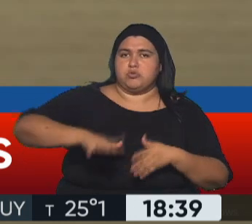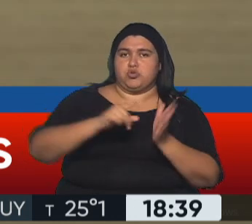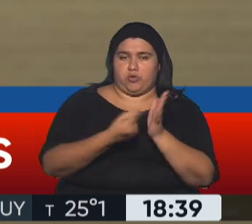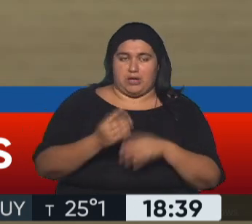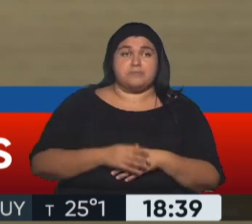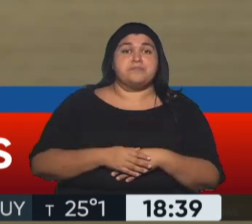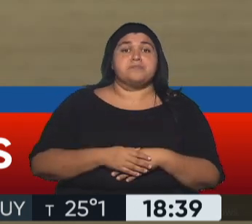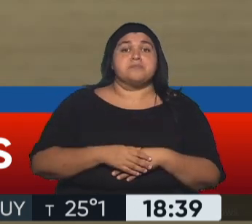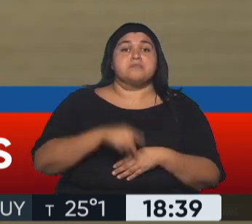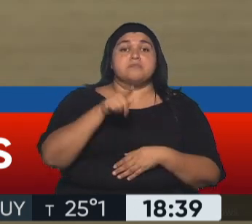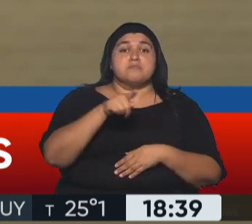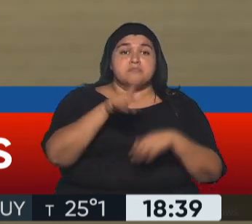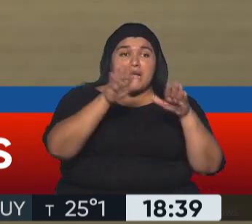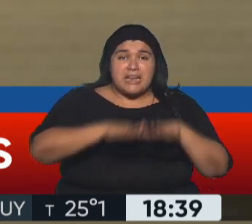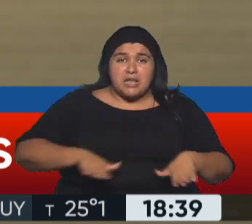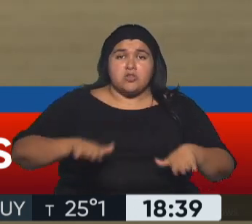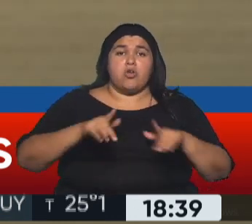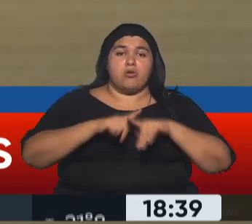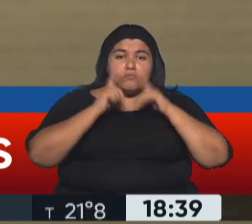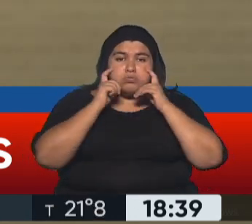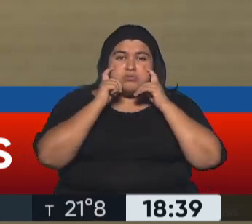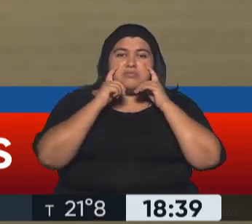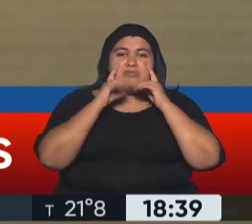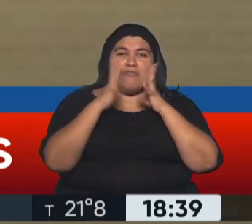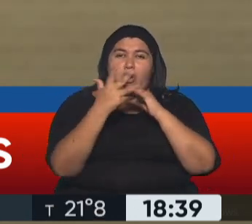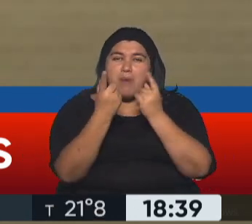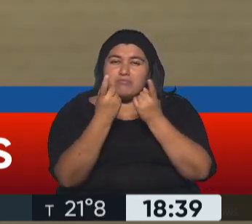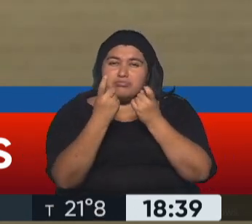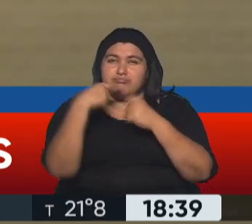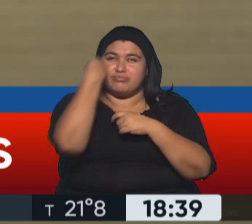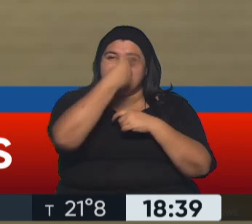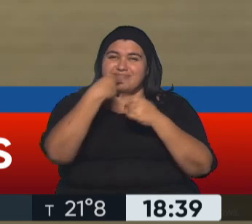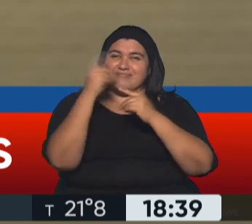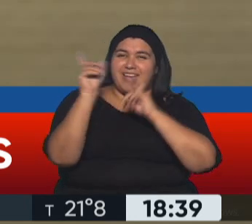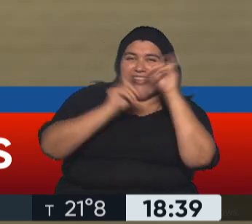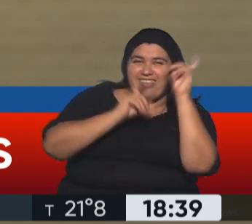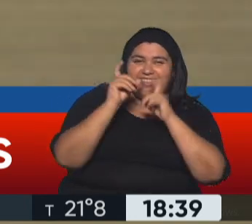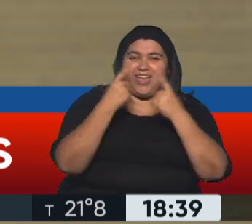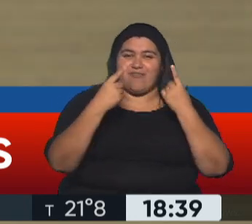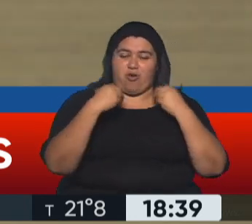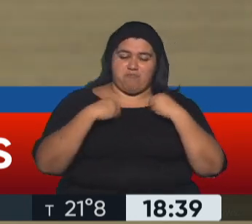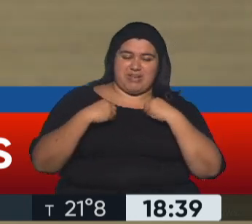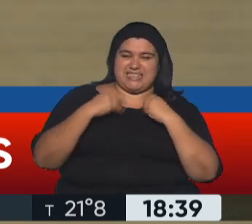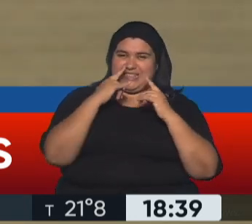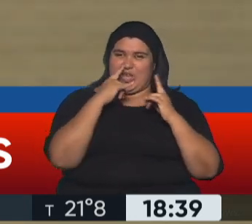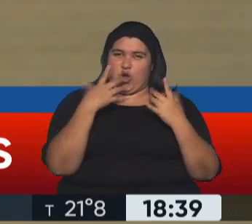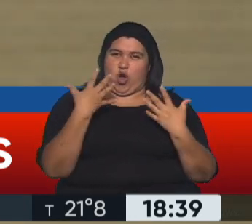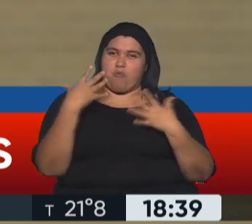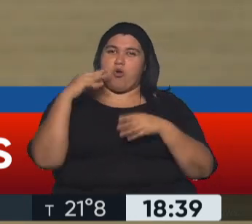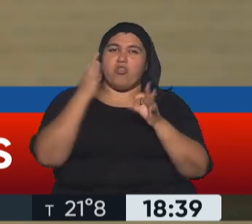tengan necesidad de dejar el barbijo recuperen dinámicas que conocían en las aulas, que puedan volver a sentirse cómodos en las